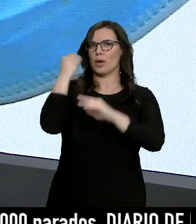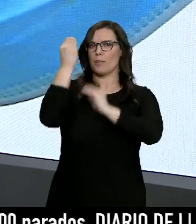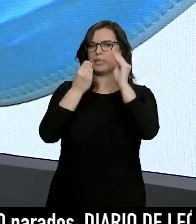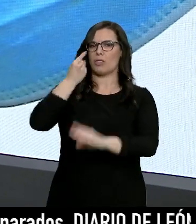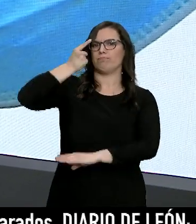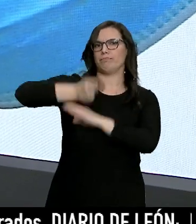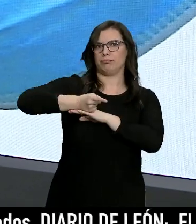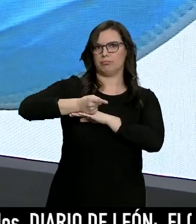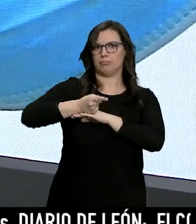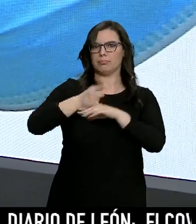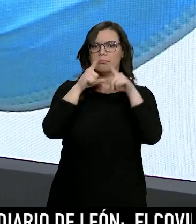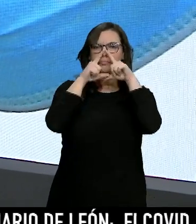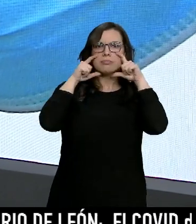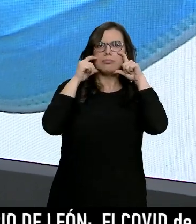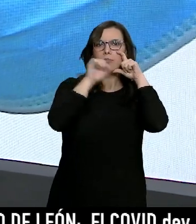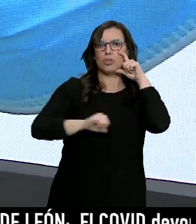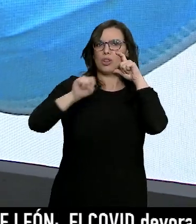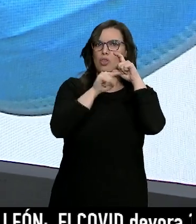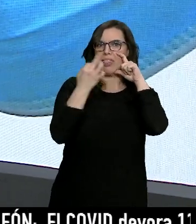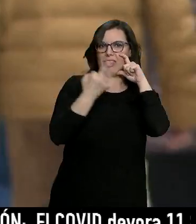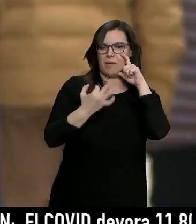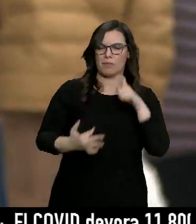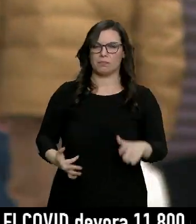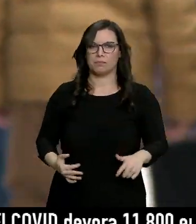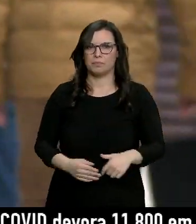ciudadanos a que lleven este tipo de protección.